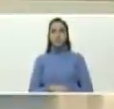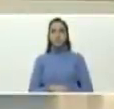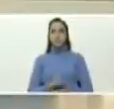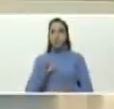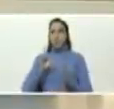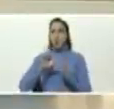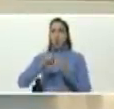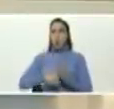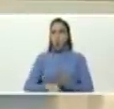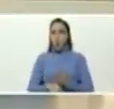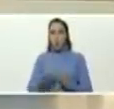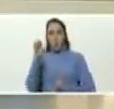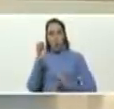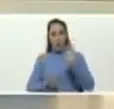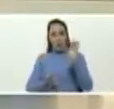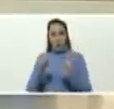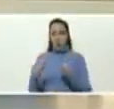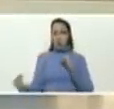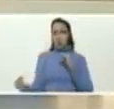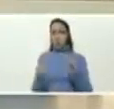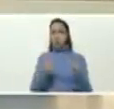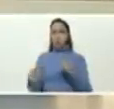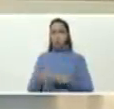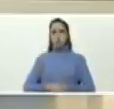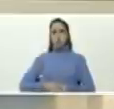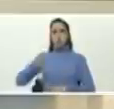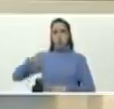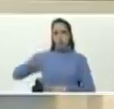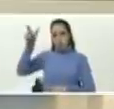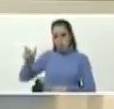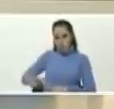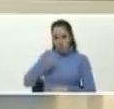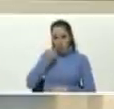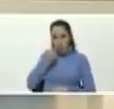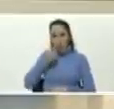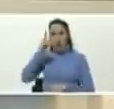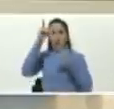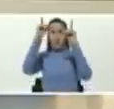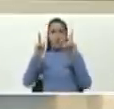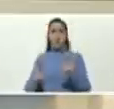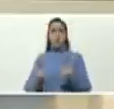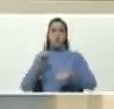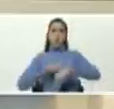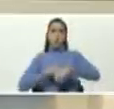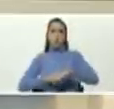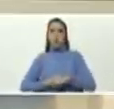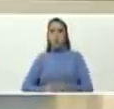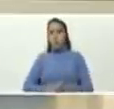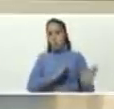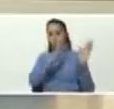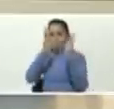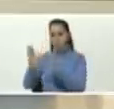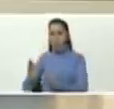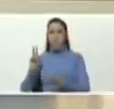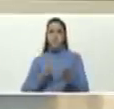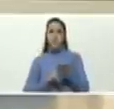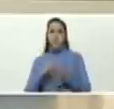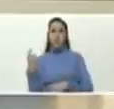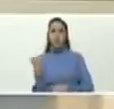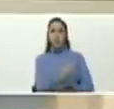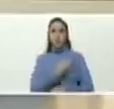Después de esta evaluación y este debate, el fiscal ha decidido pasar a la siguiente fase para buscar la verdad.